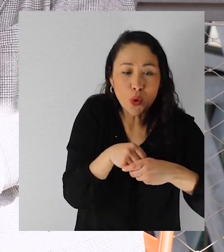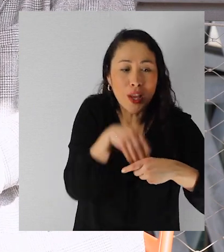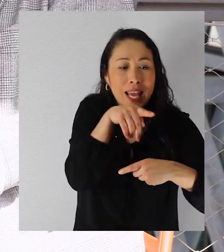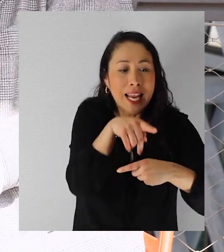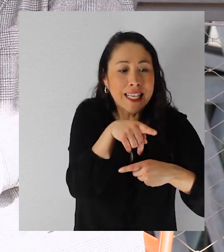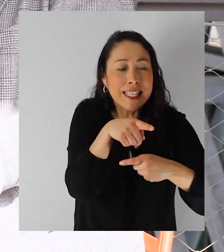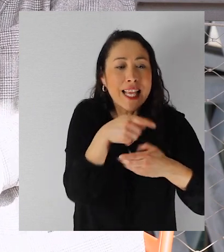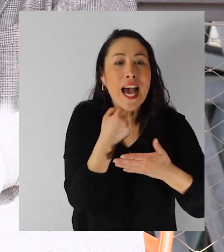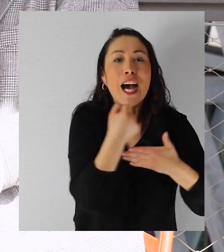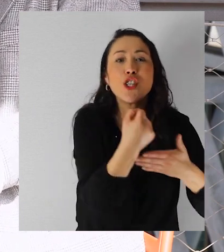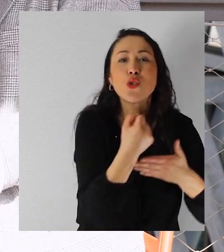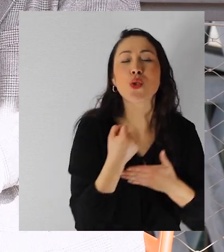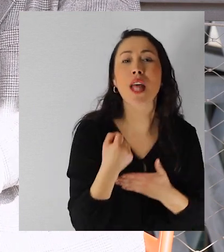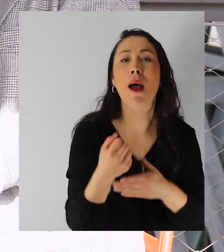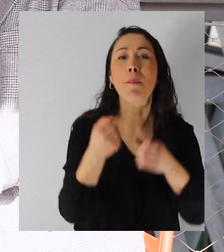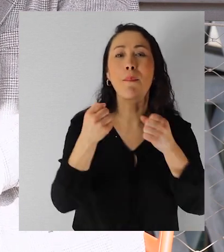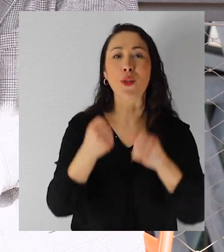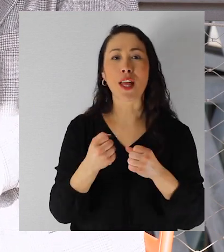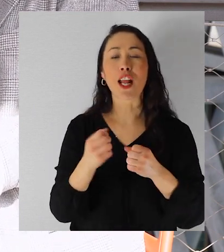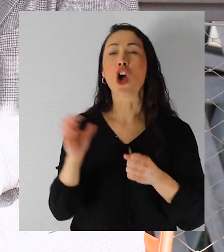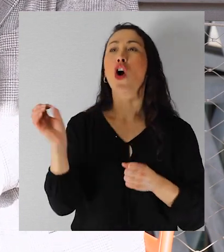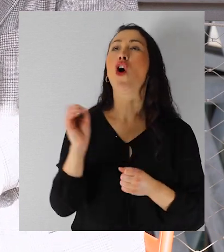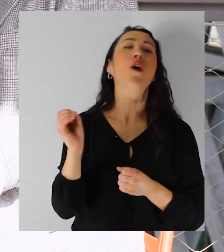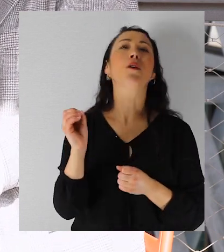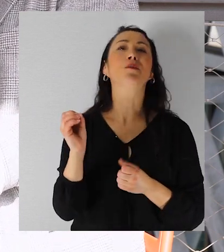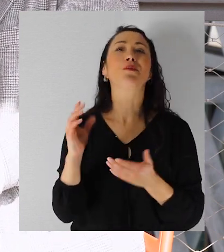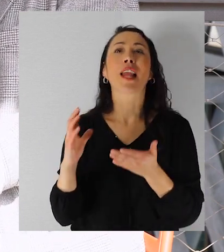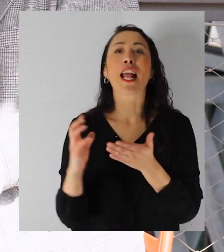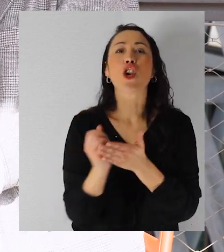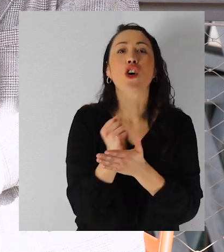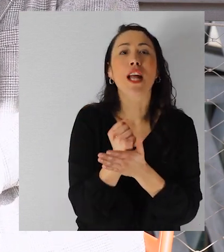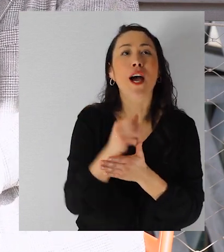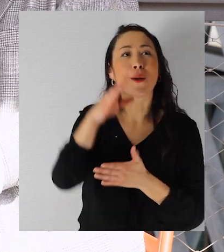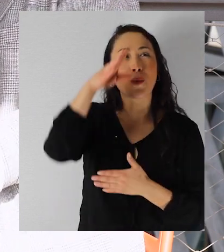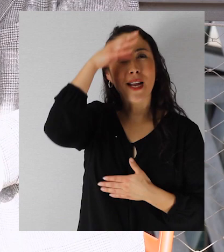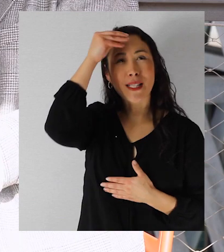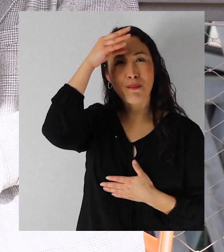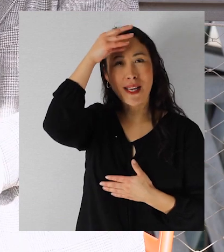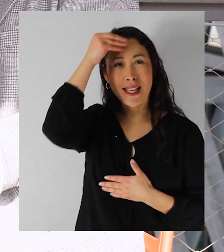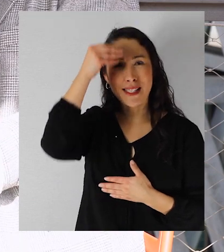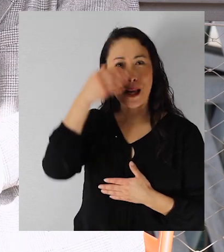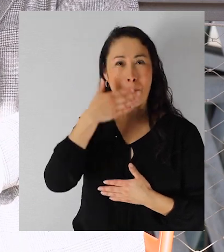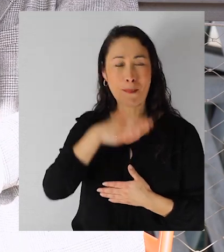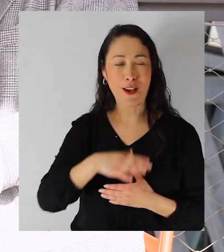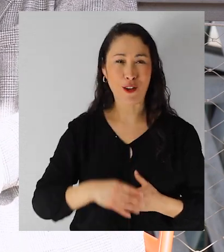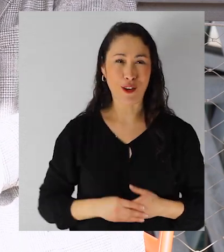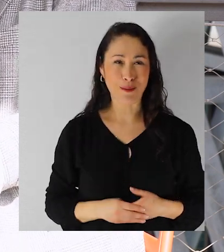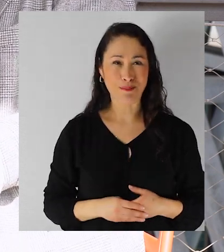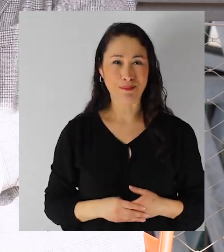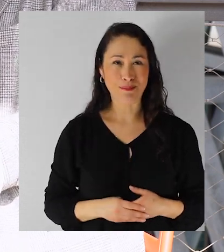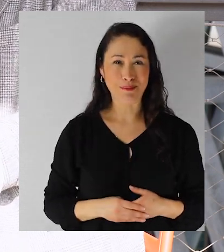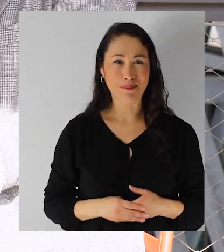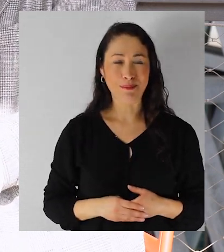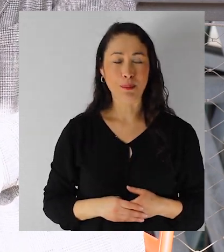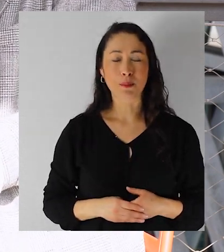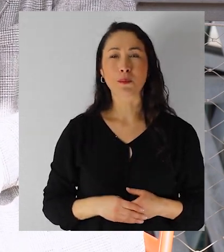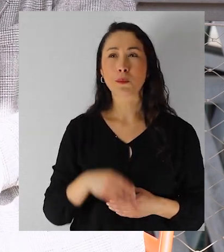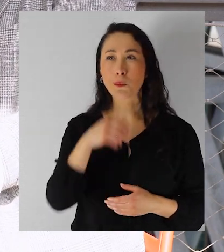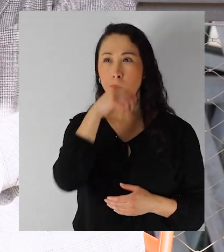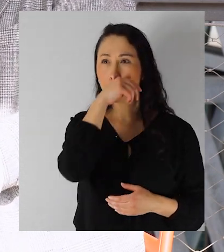poder ayudar o el poder tener una mejor experiencia de las personas? Mira,